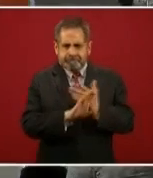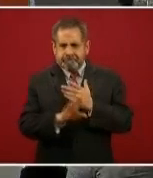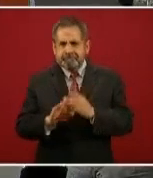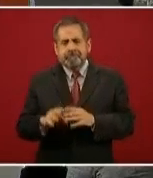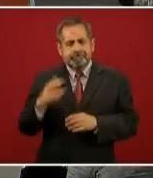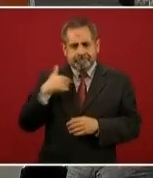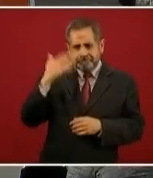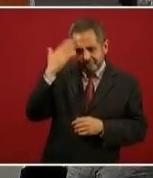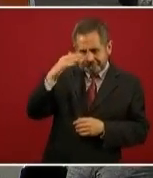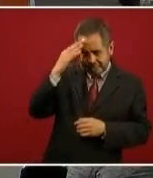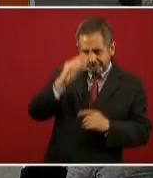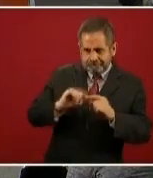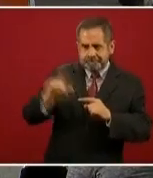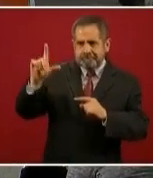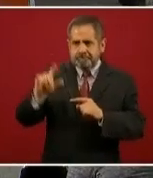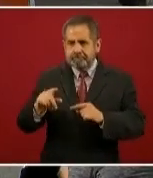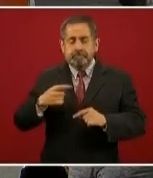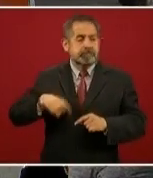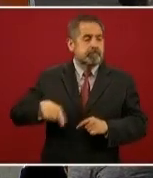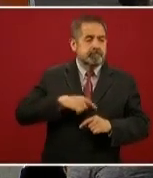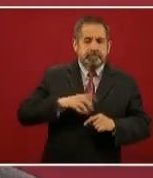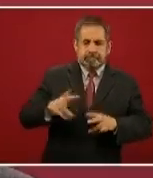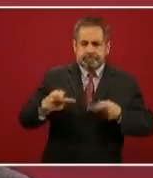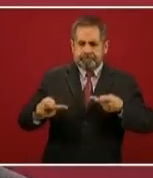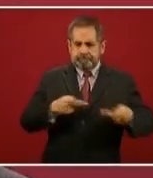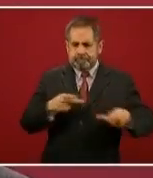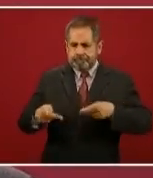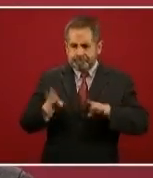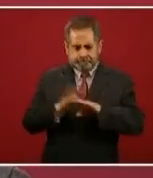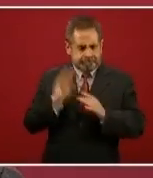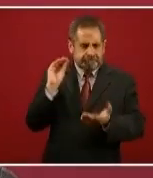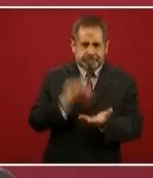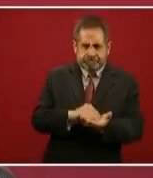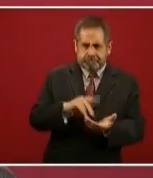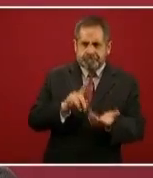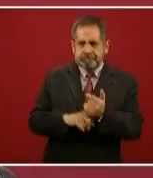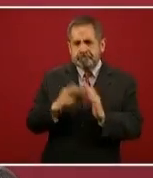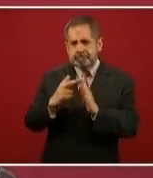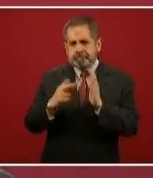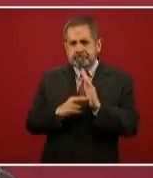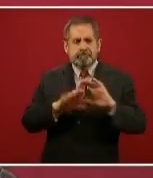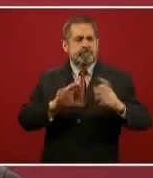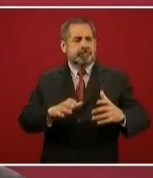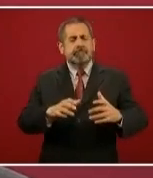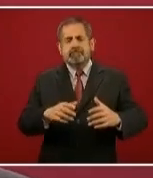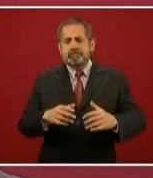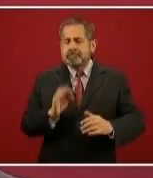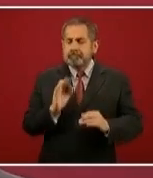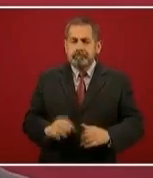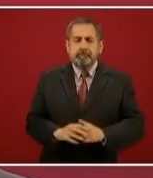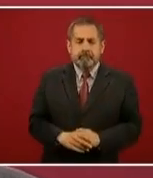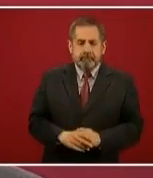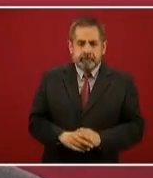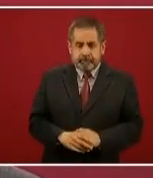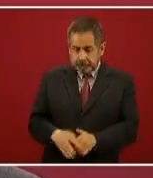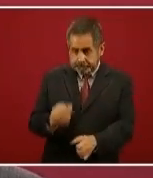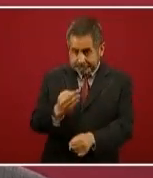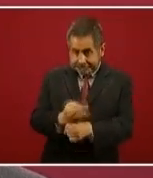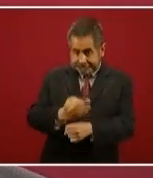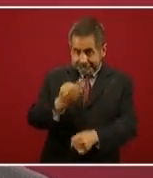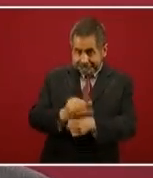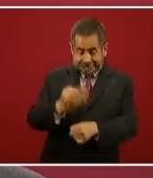podía darse y haber planeado el momento correcto de la implantación de las medidas comunitarias. El momento es